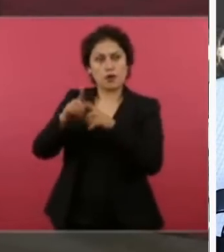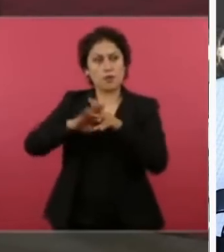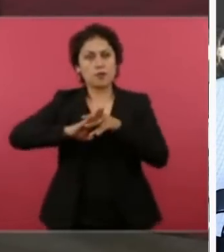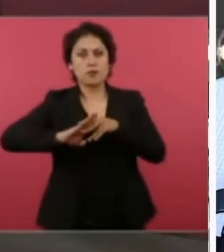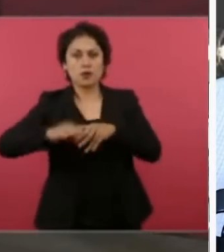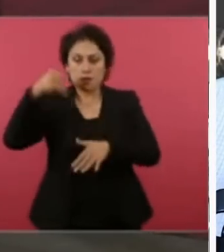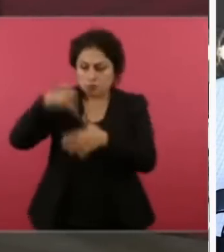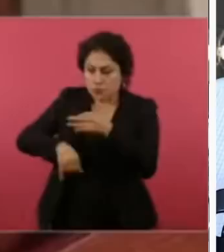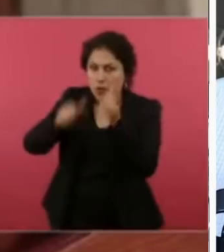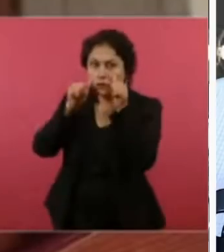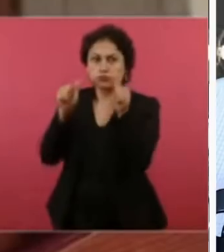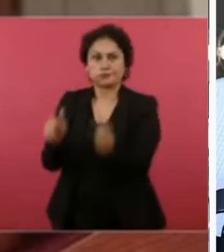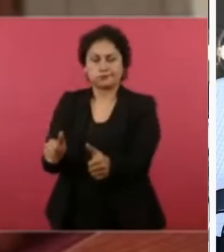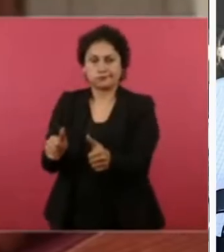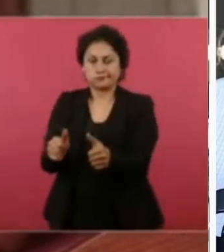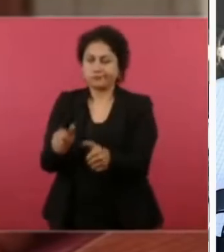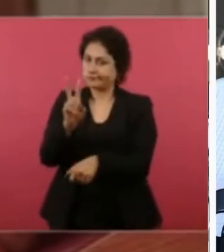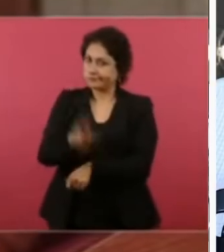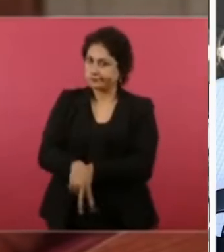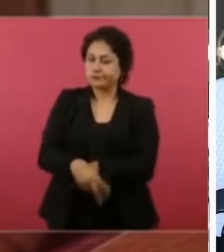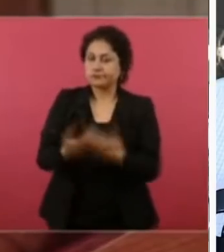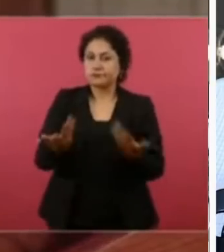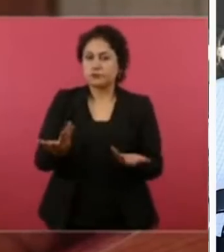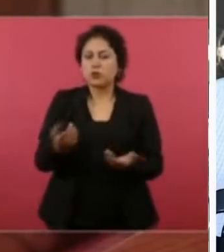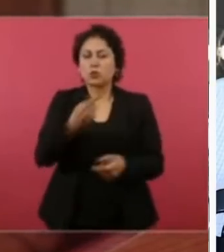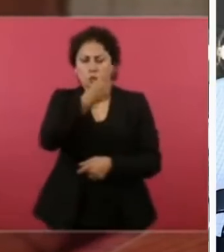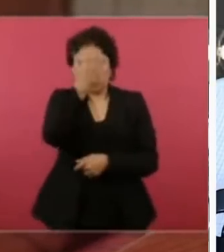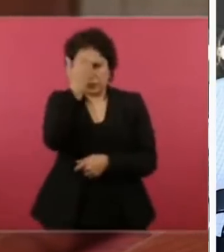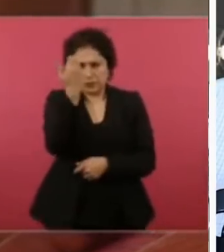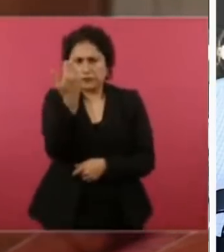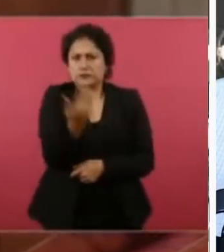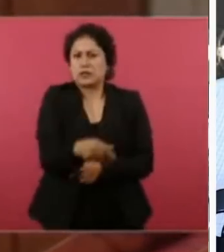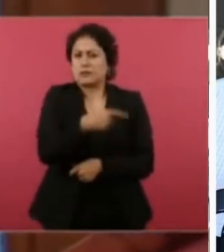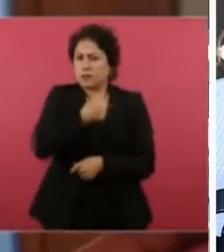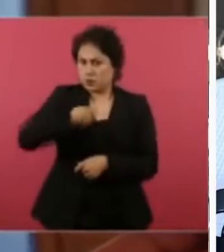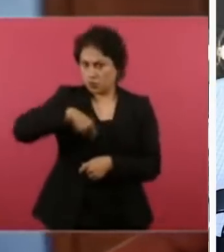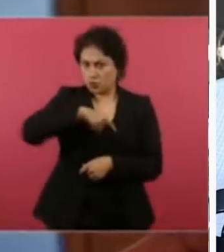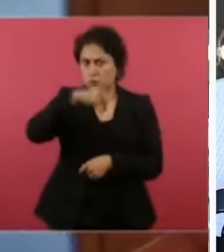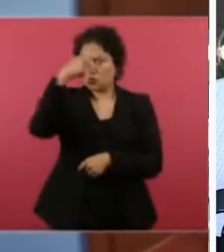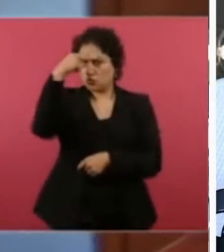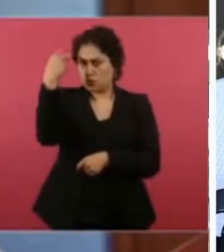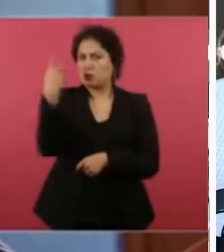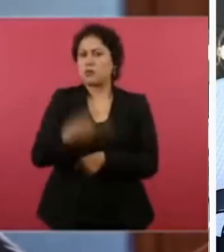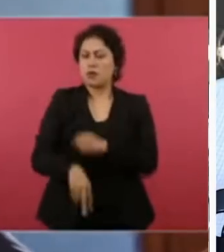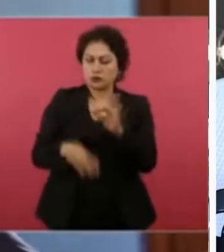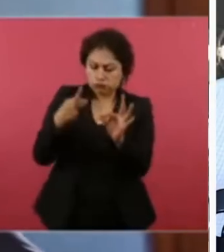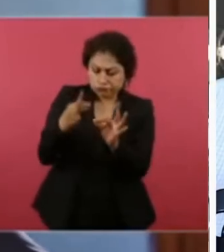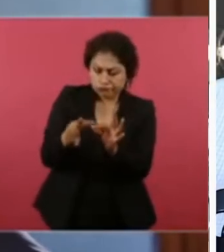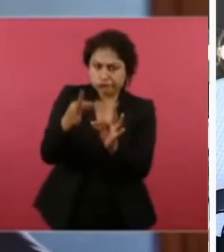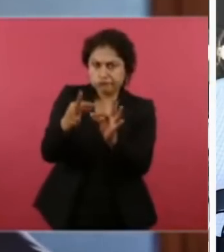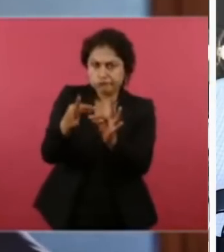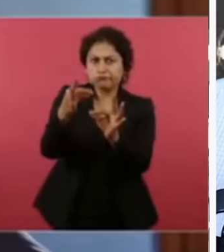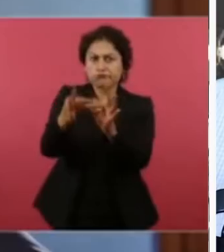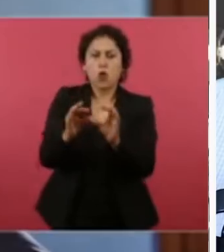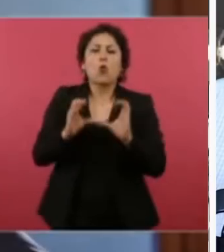asunto. Usted sabe también que nosotros estamos cumpliendo con nuestra responsabilidad de evitar, en la